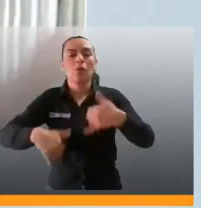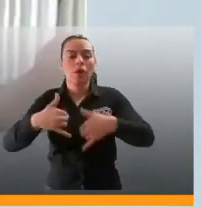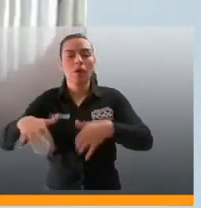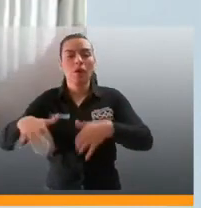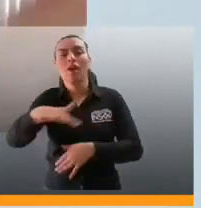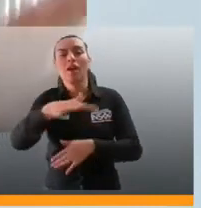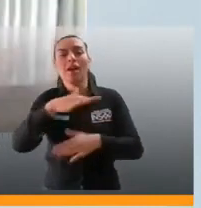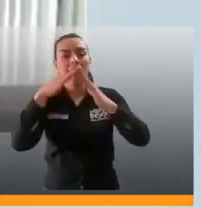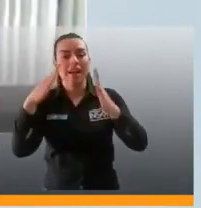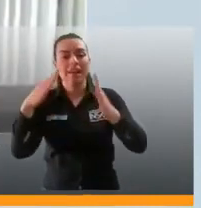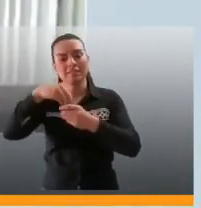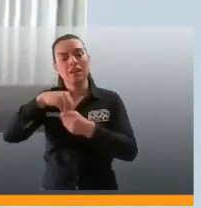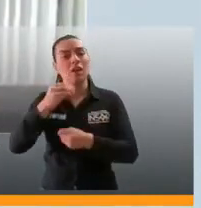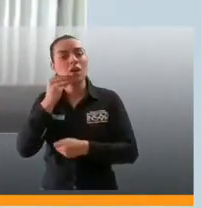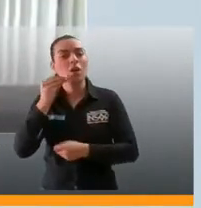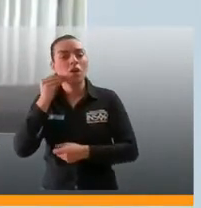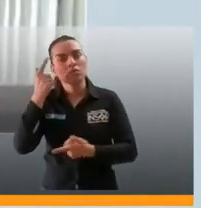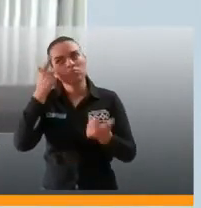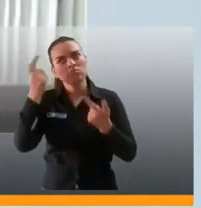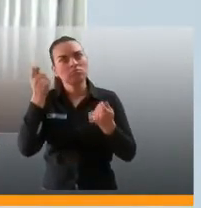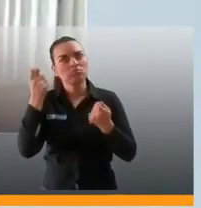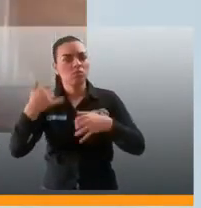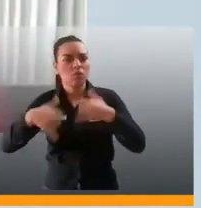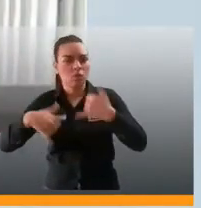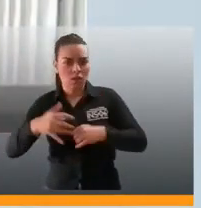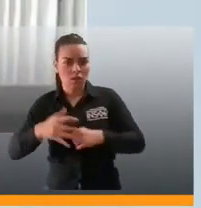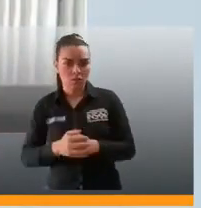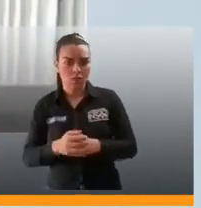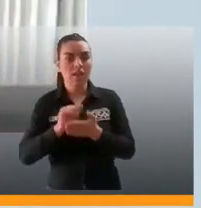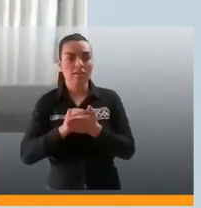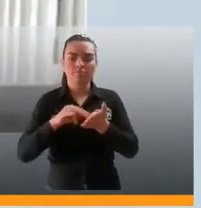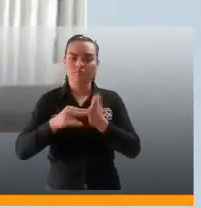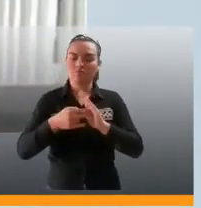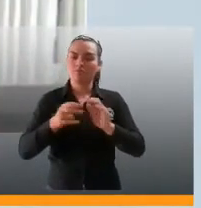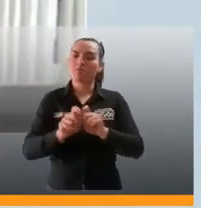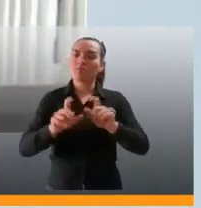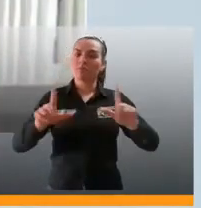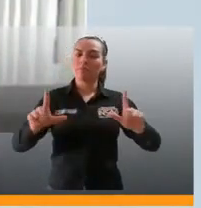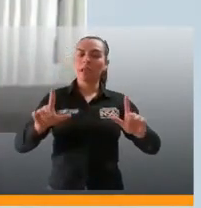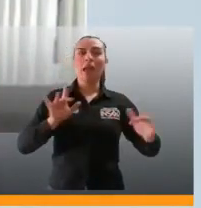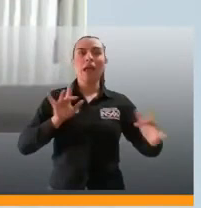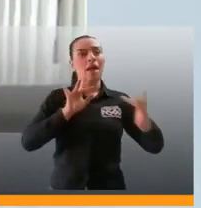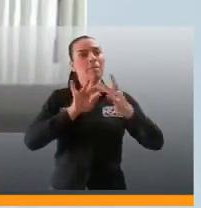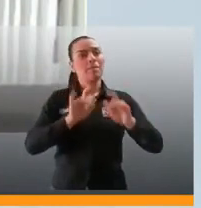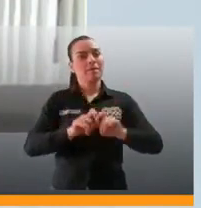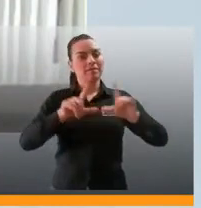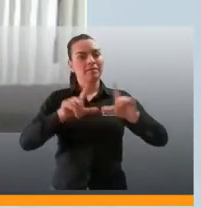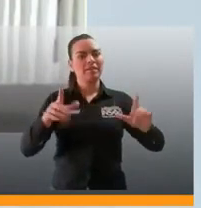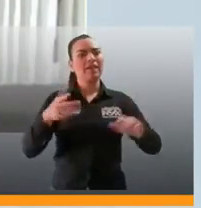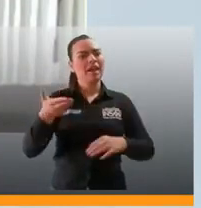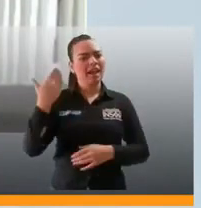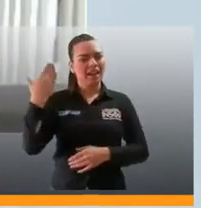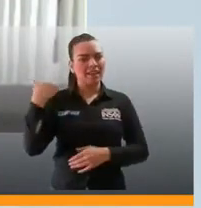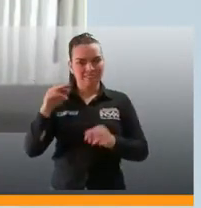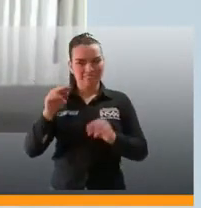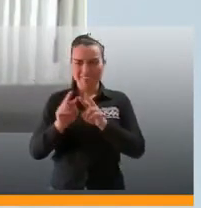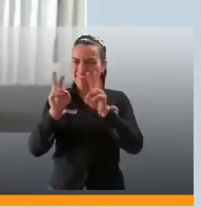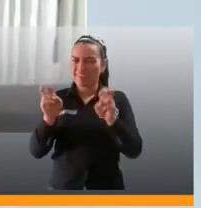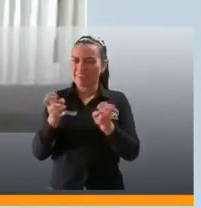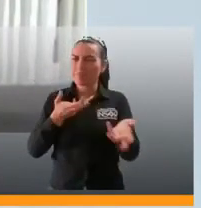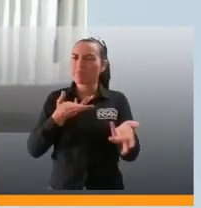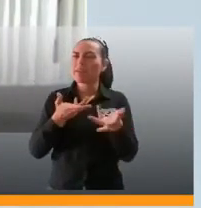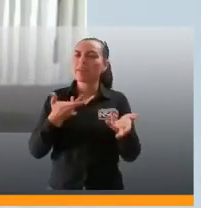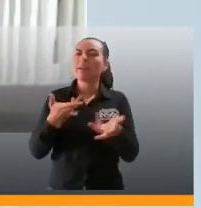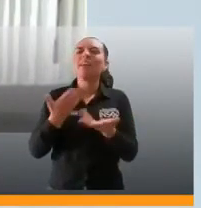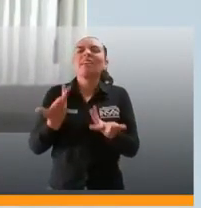en sus casas, y después cuando haya sus puntos de conexión, poder encontrarlo. Adriana nos hablaba algo muy importante y es poder trabajar